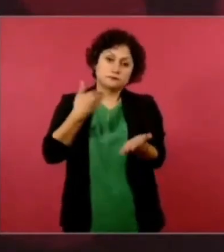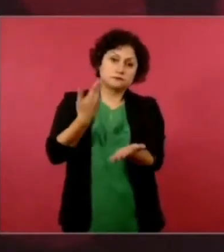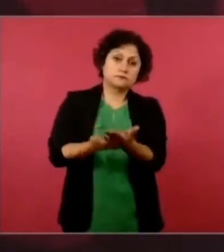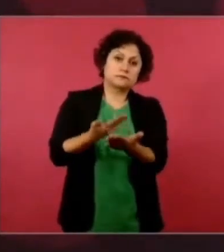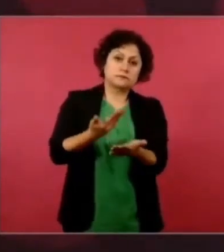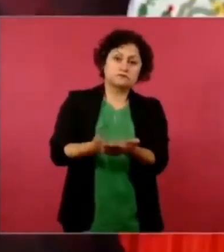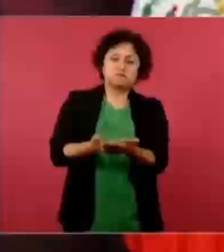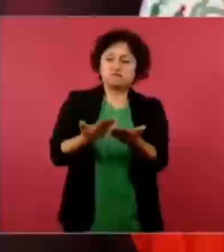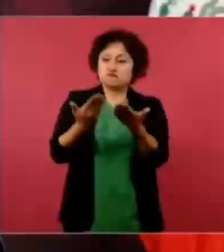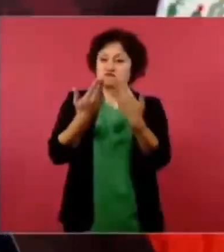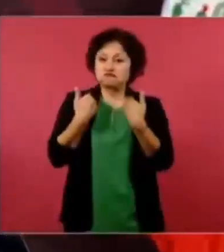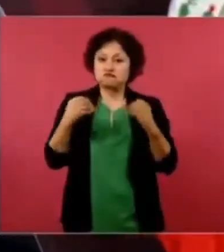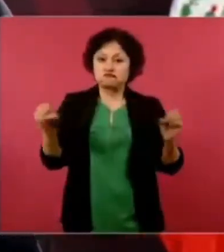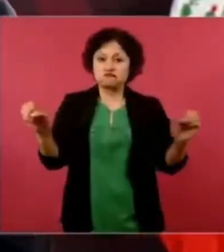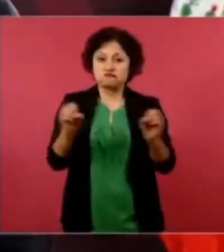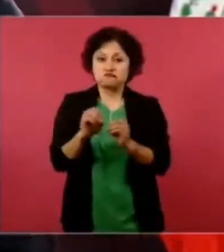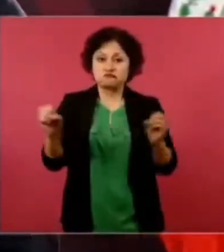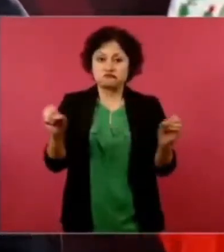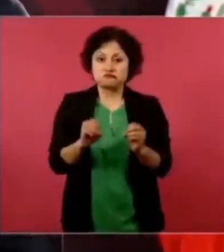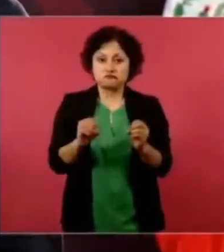Entonces son dos cosas.